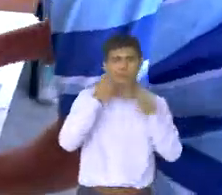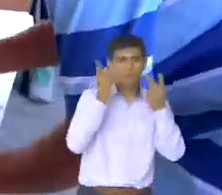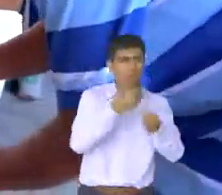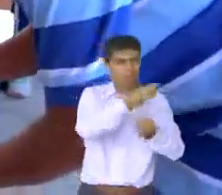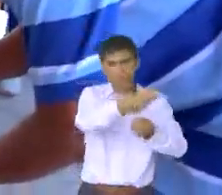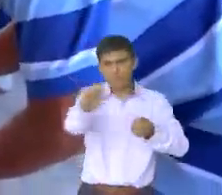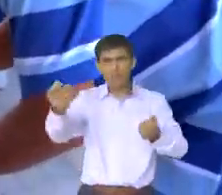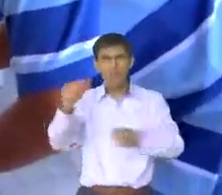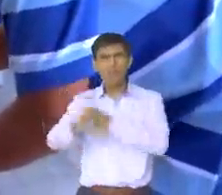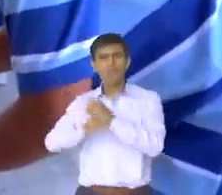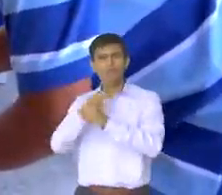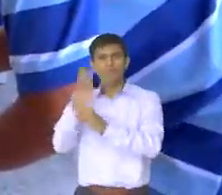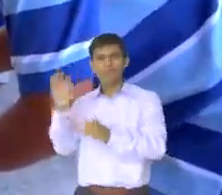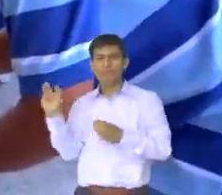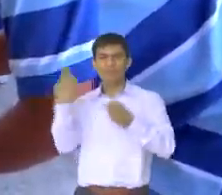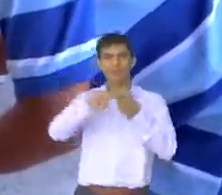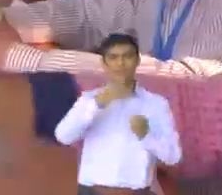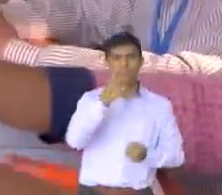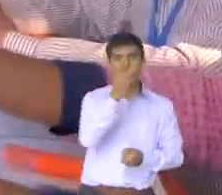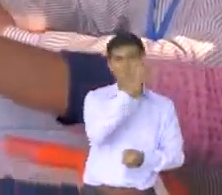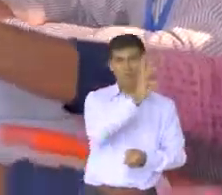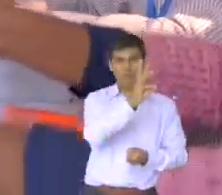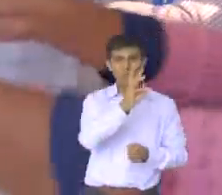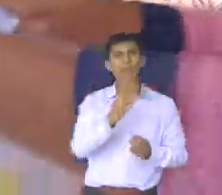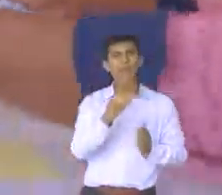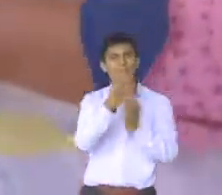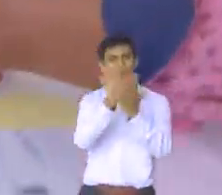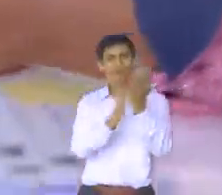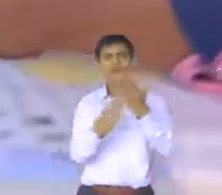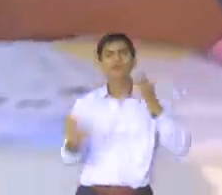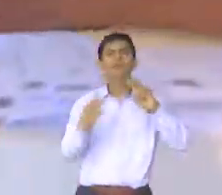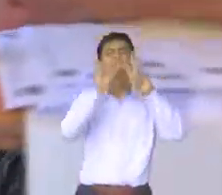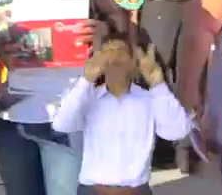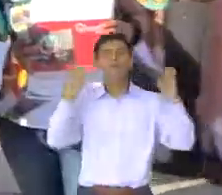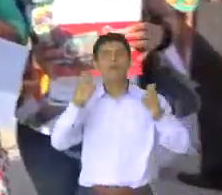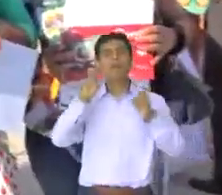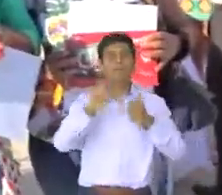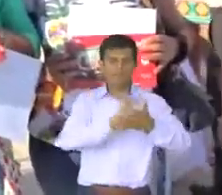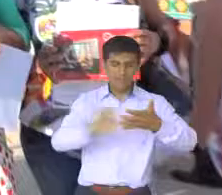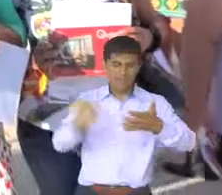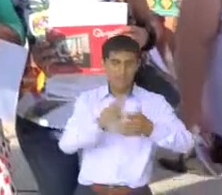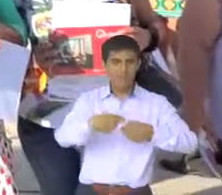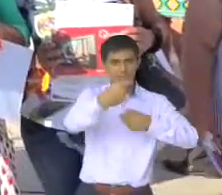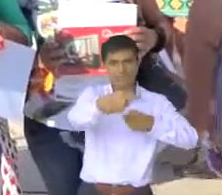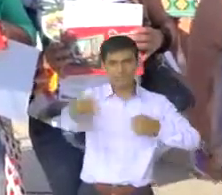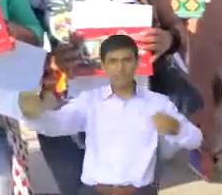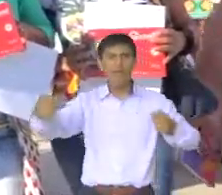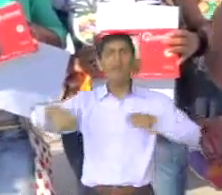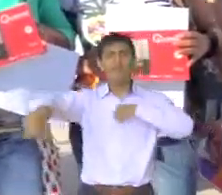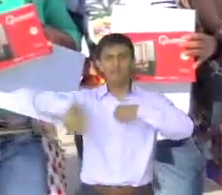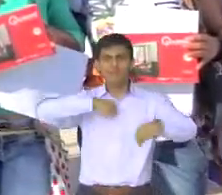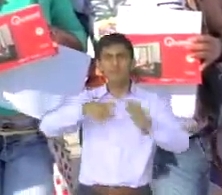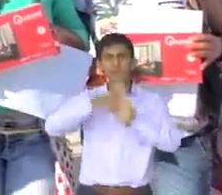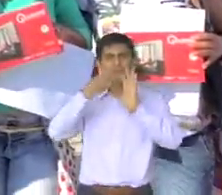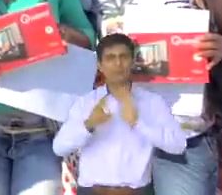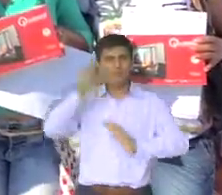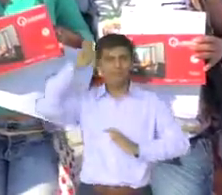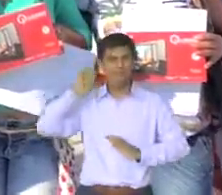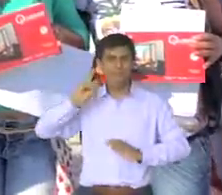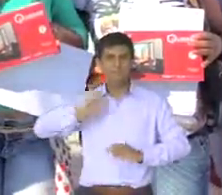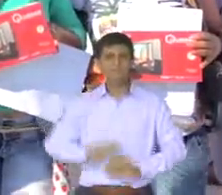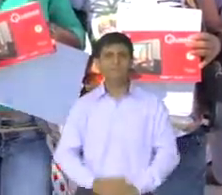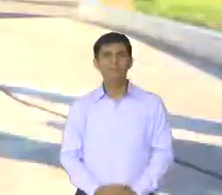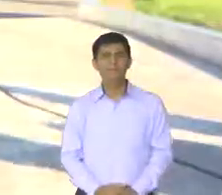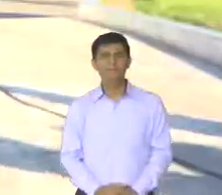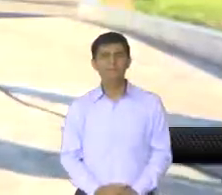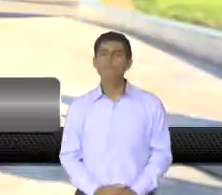lectivo 2015-2016 como parte del proyecto Bachiller Digital que desarrolla la Administración Municipal del abogado Vinicio